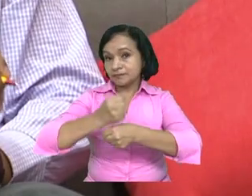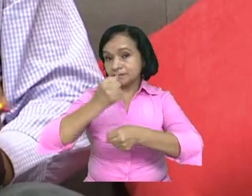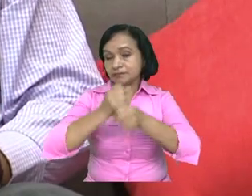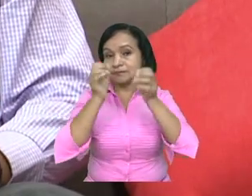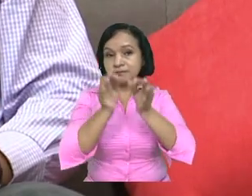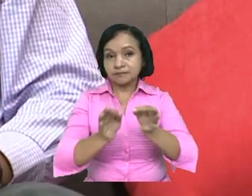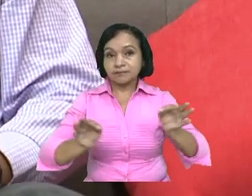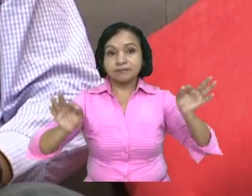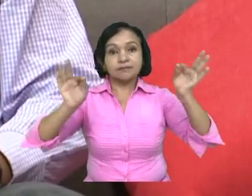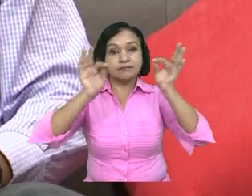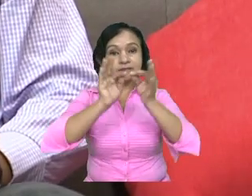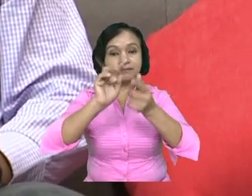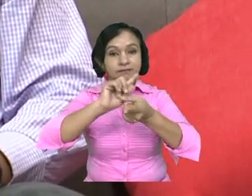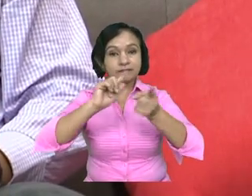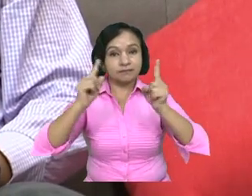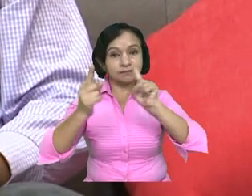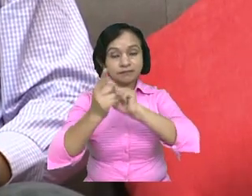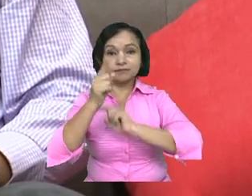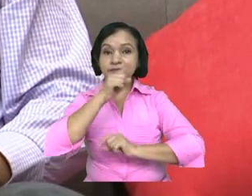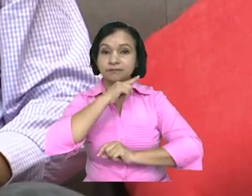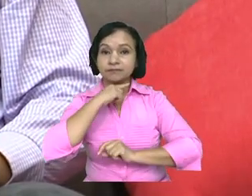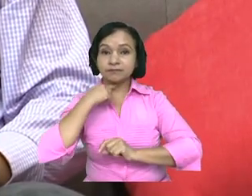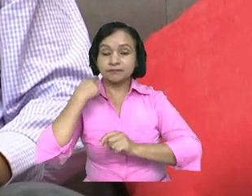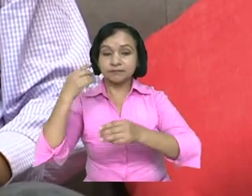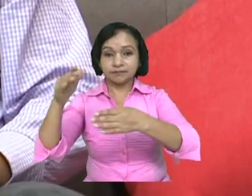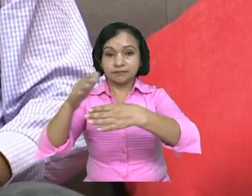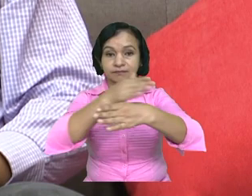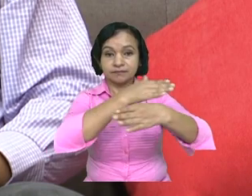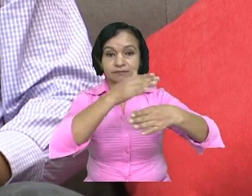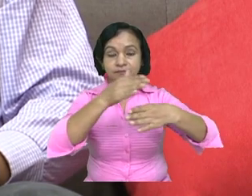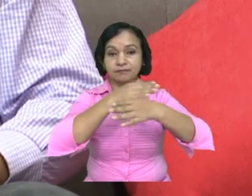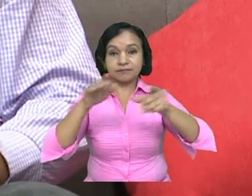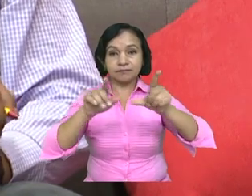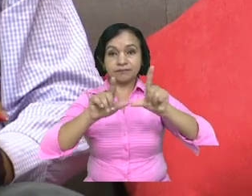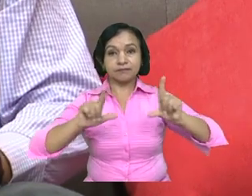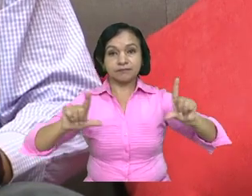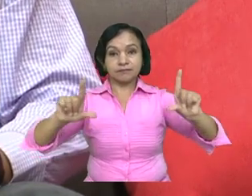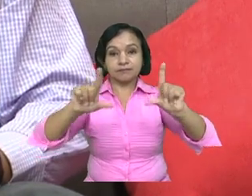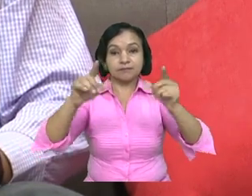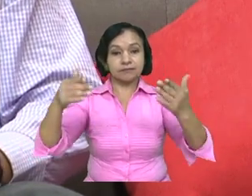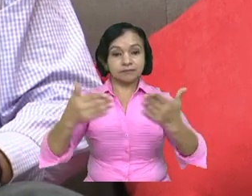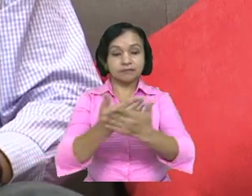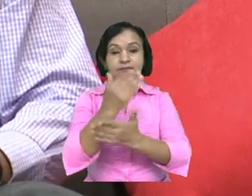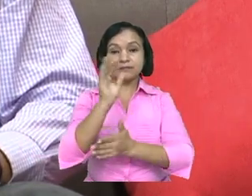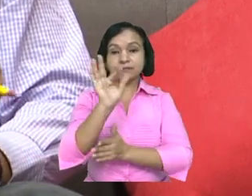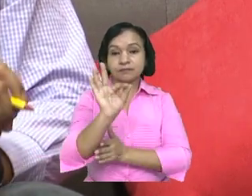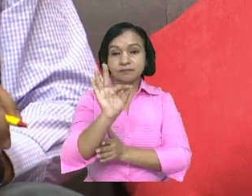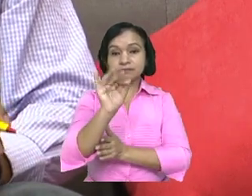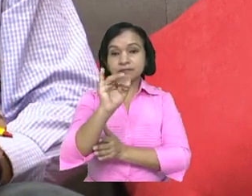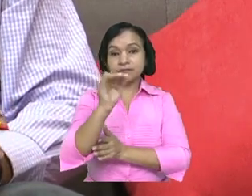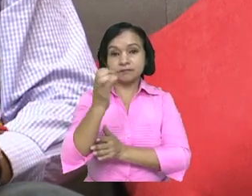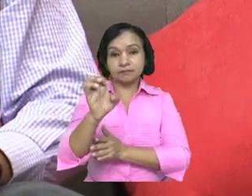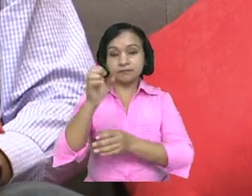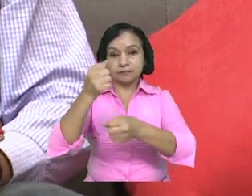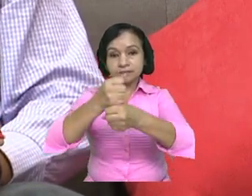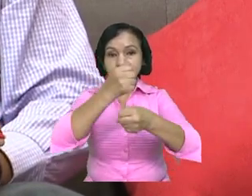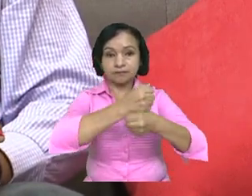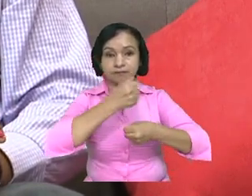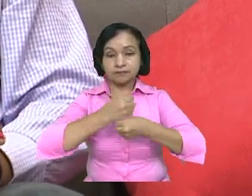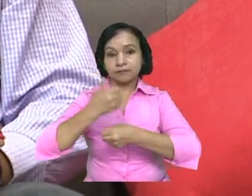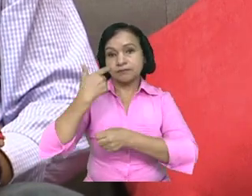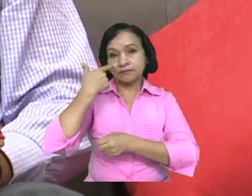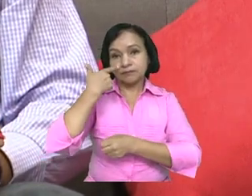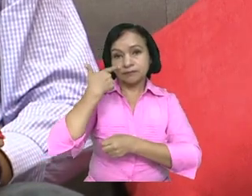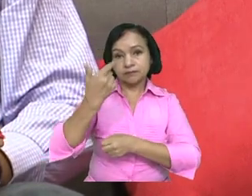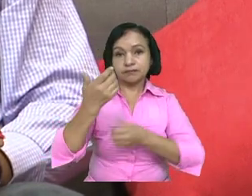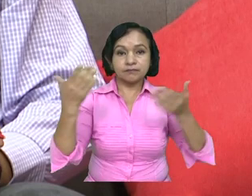la realidad, y hay que decirlo, de las comunidades en las que precisamente el nuevo FIS está operando. Conocer un poquito el contexto, compañera, desde el